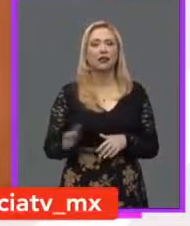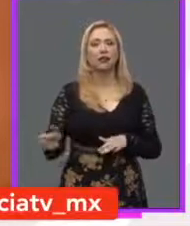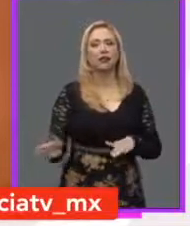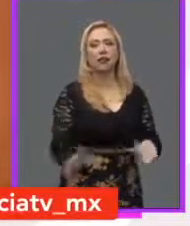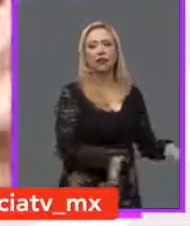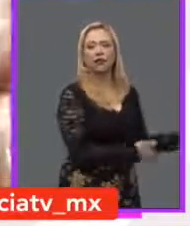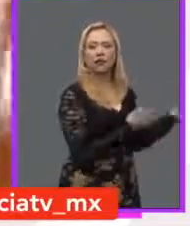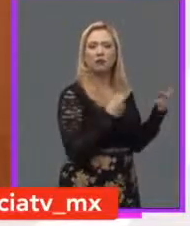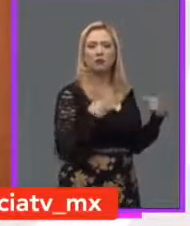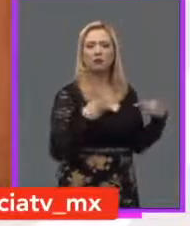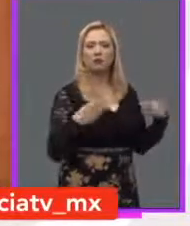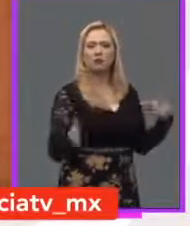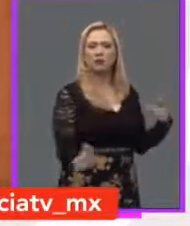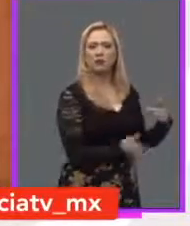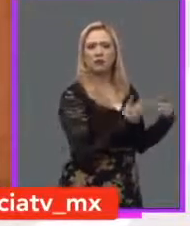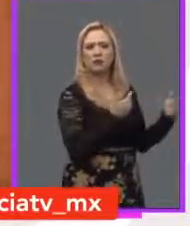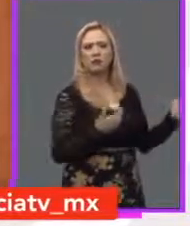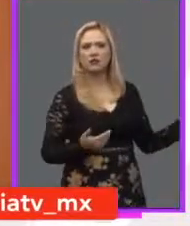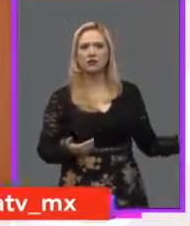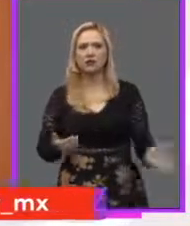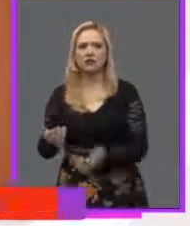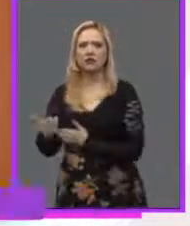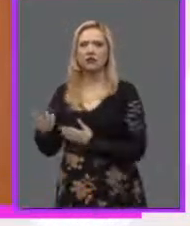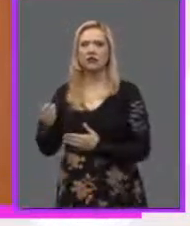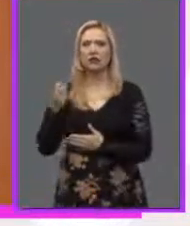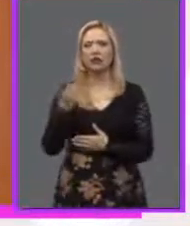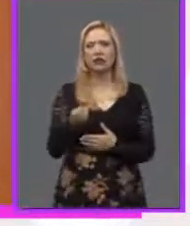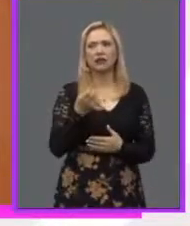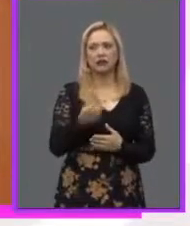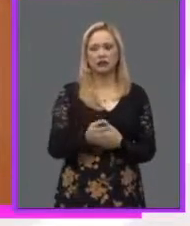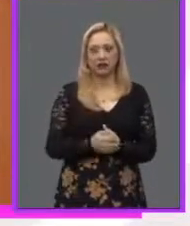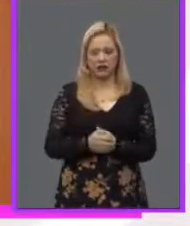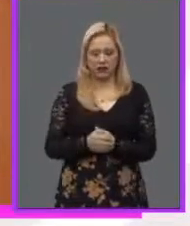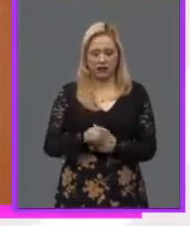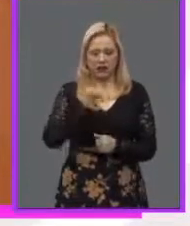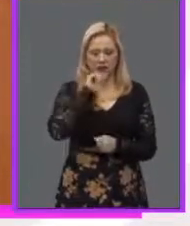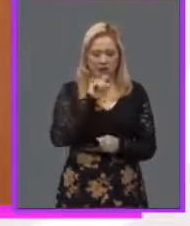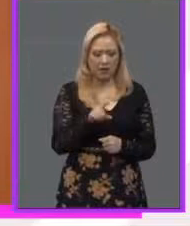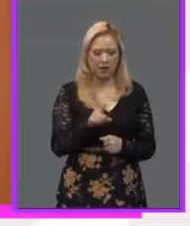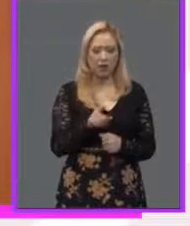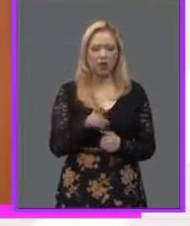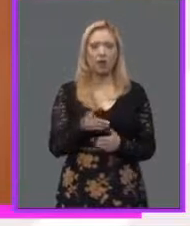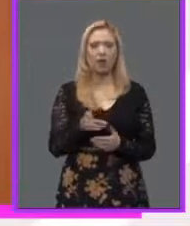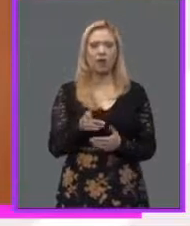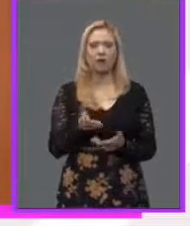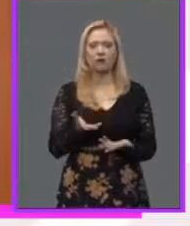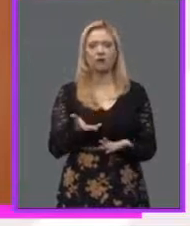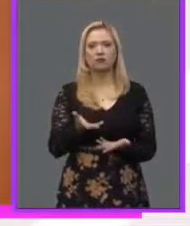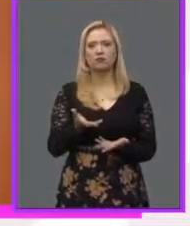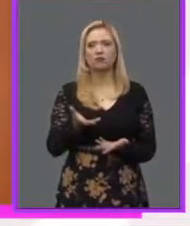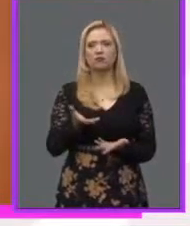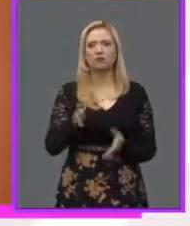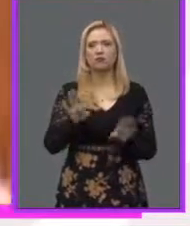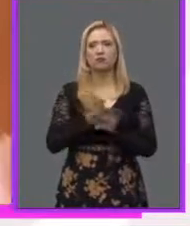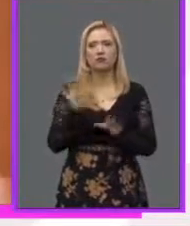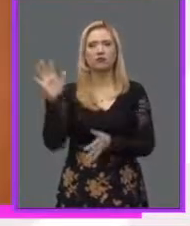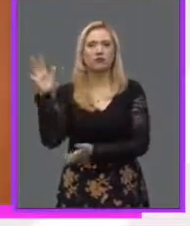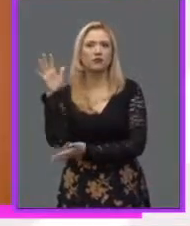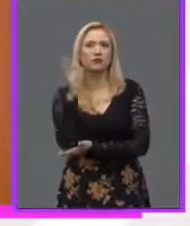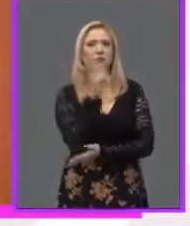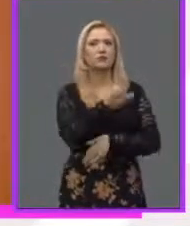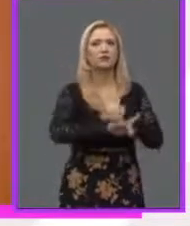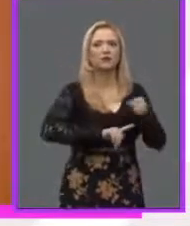las personas y cómo también esto tiene repercusiones en el acceso a recursos naturales y el